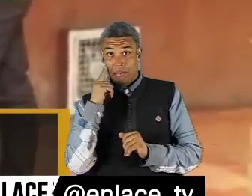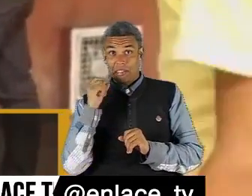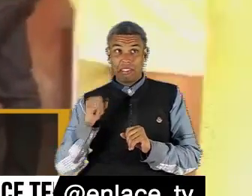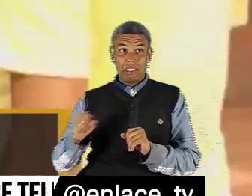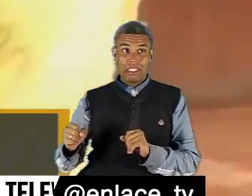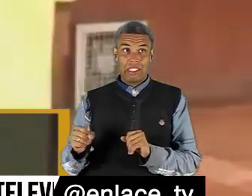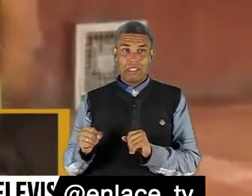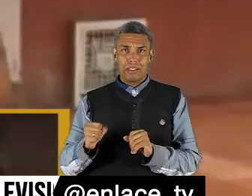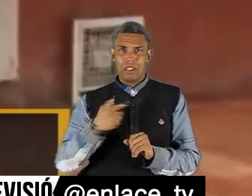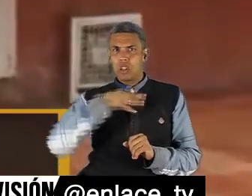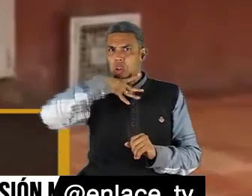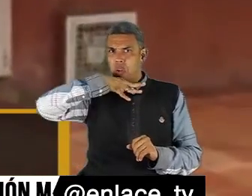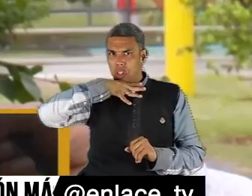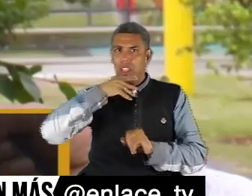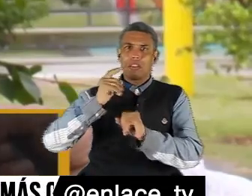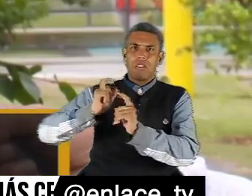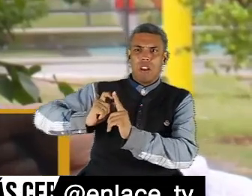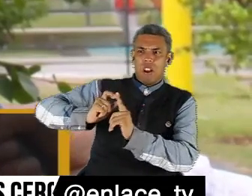obscenos,